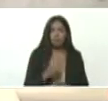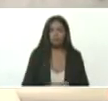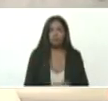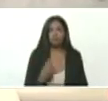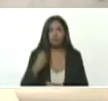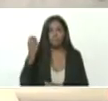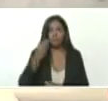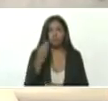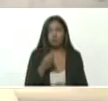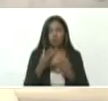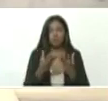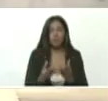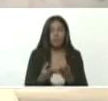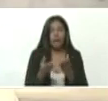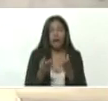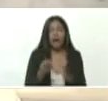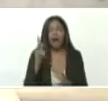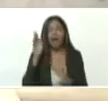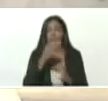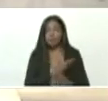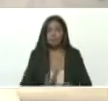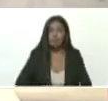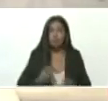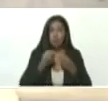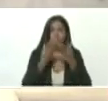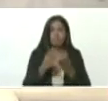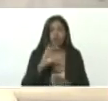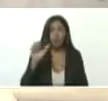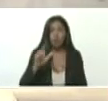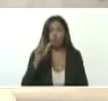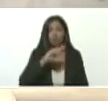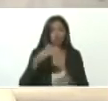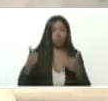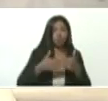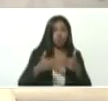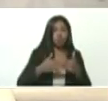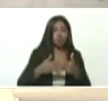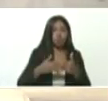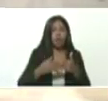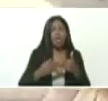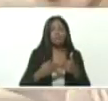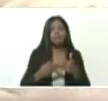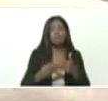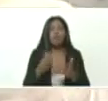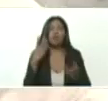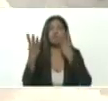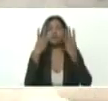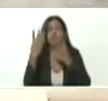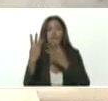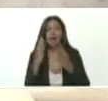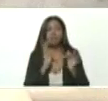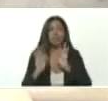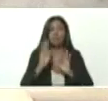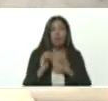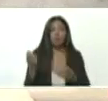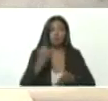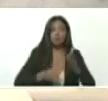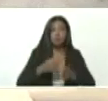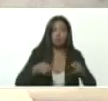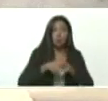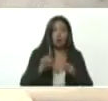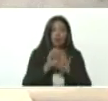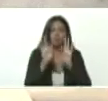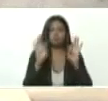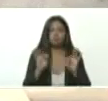al presidente, le contaba a usted, que en julio cerramos con el Festival de Teatro Escolar, adscrito al movimiento César Rengifo, y fue